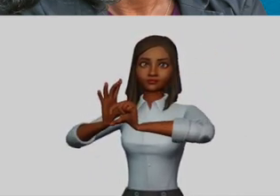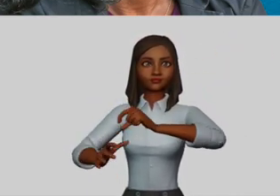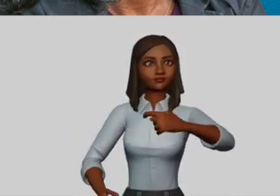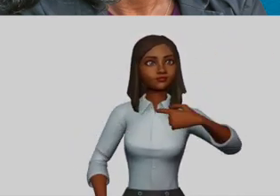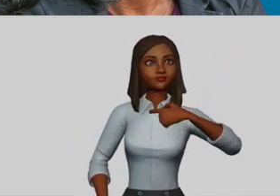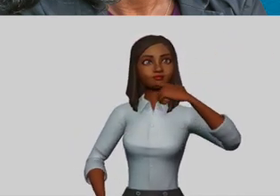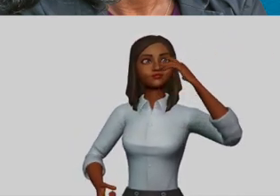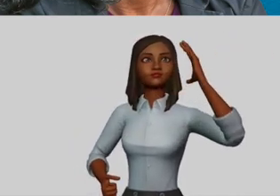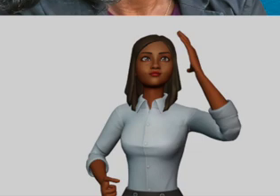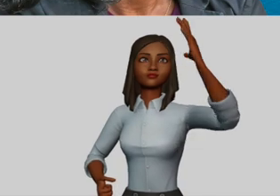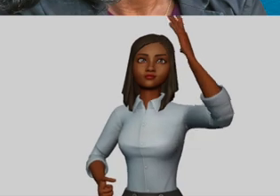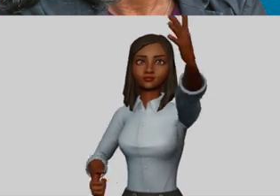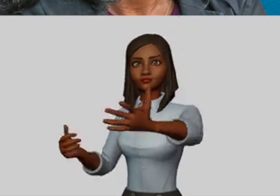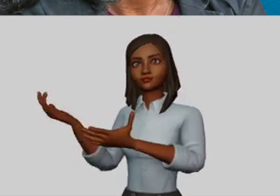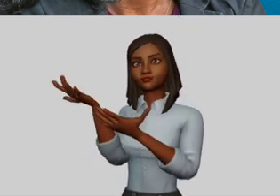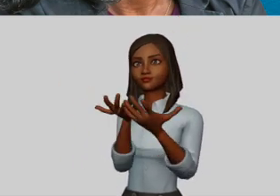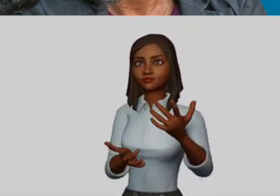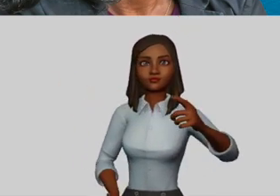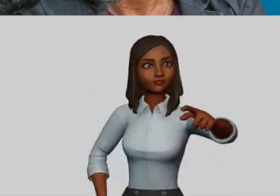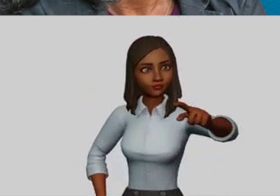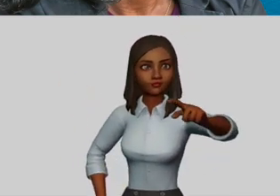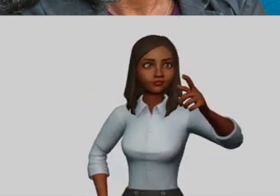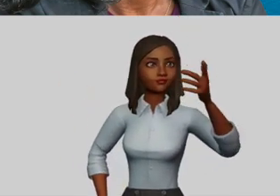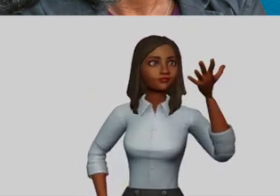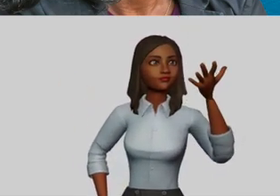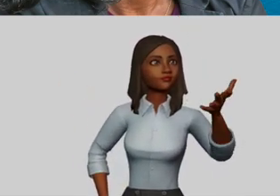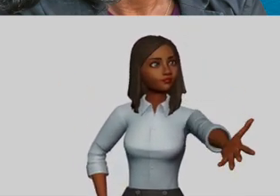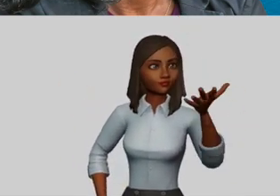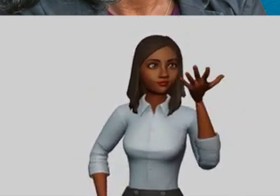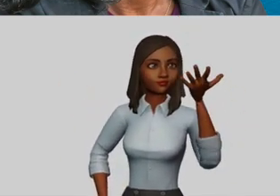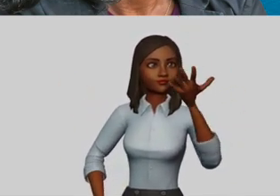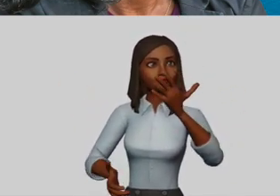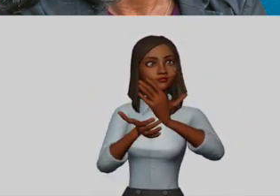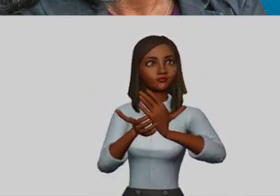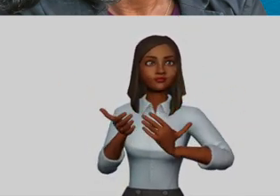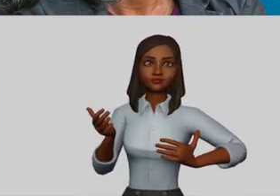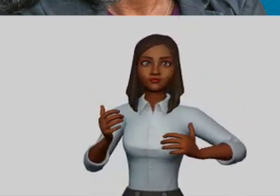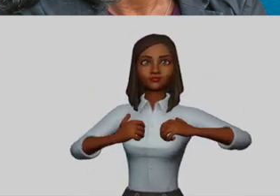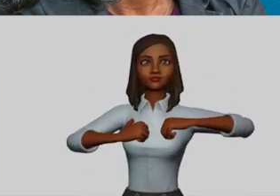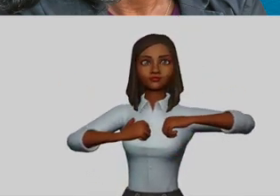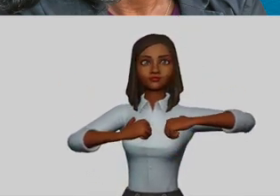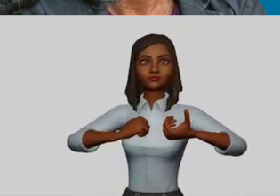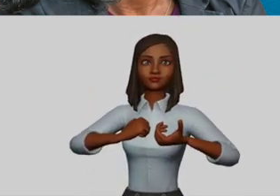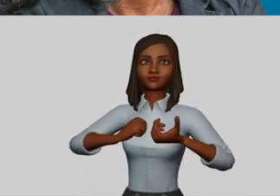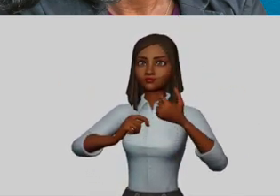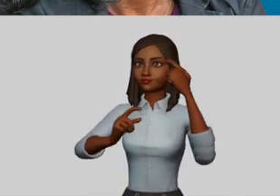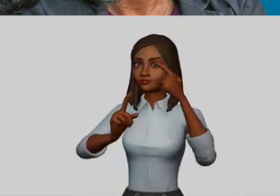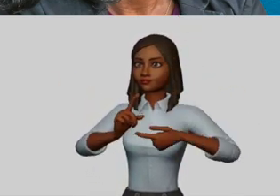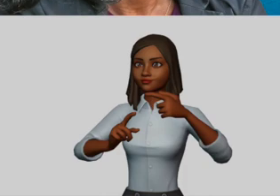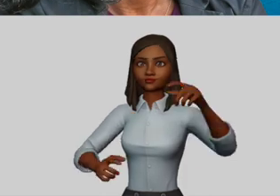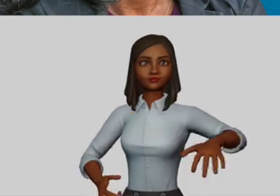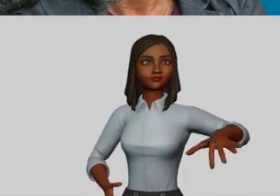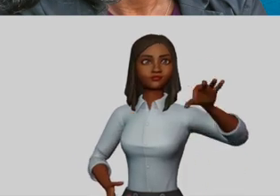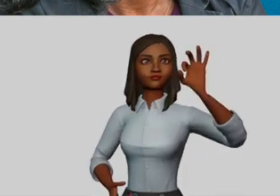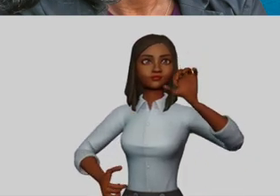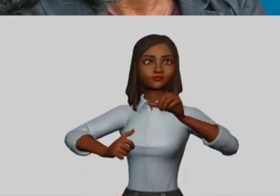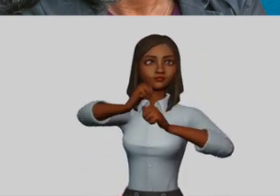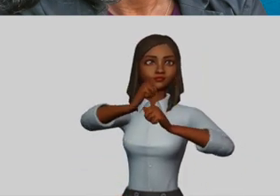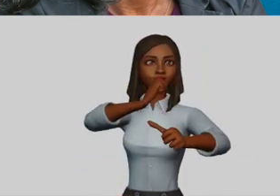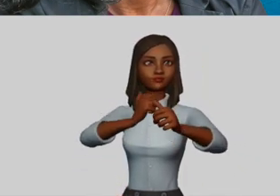acceso al lenguaje de lenguas, de señas. Entonces, ella se crió sin tener ninguna manera, a menos de que